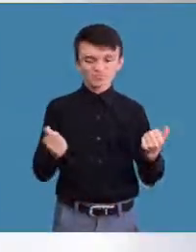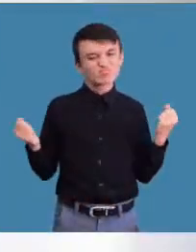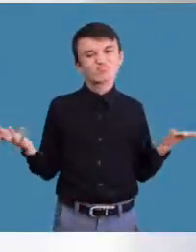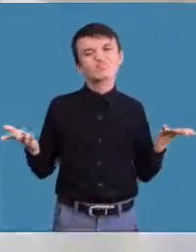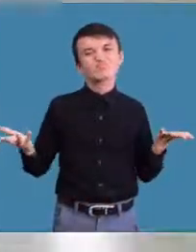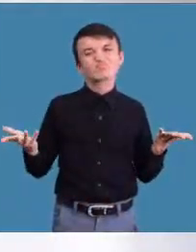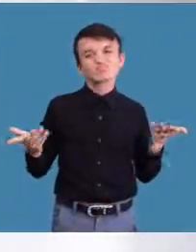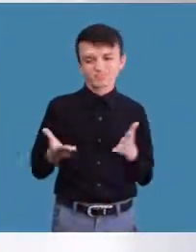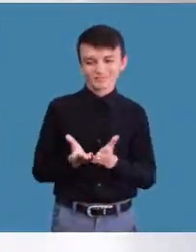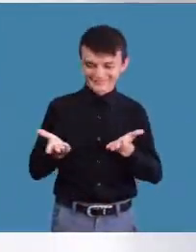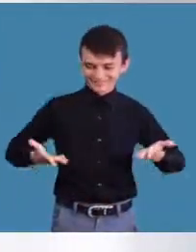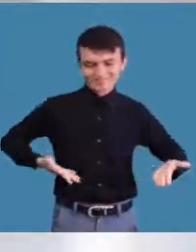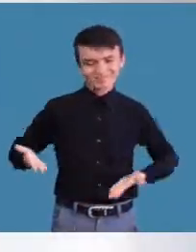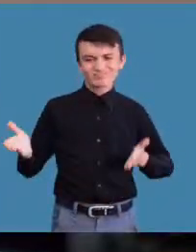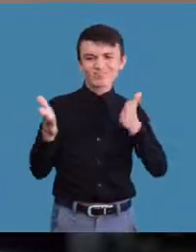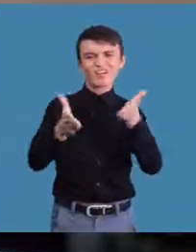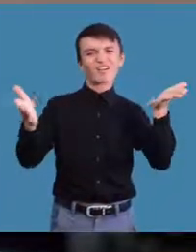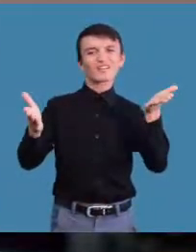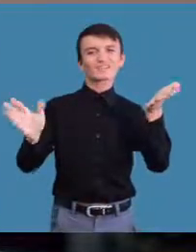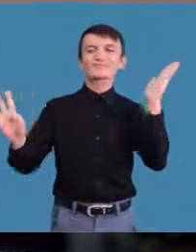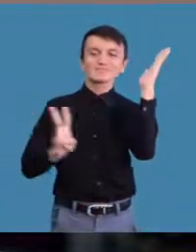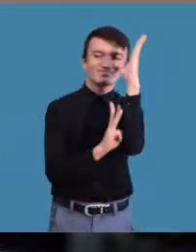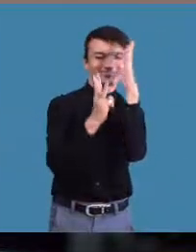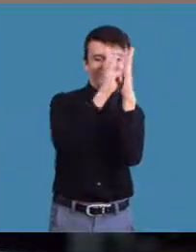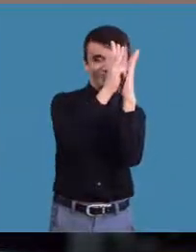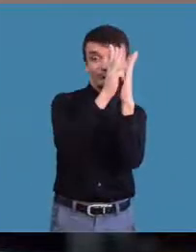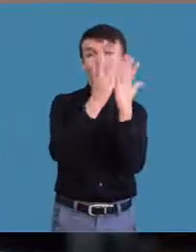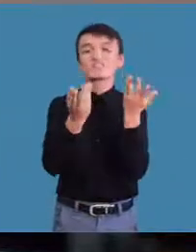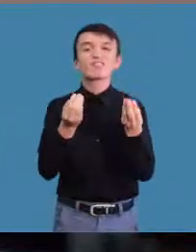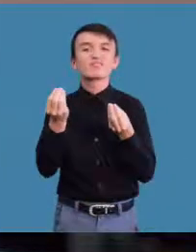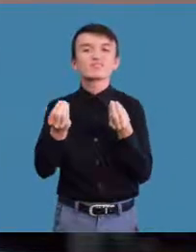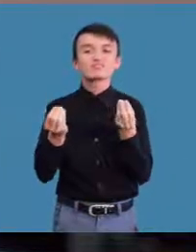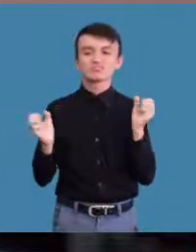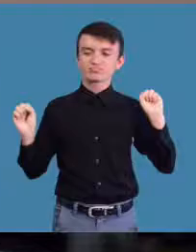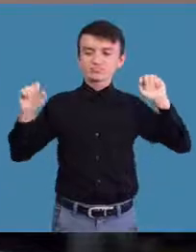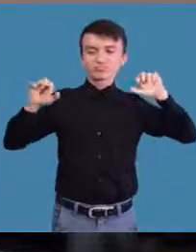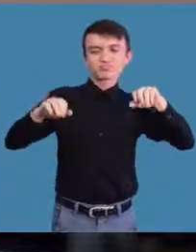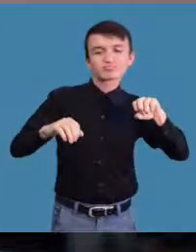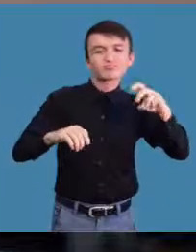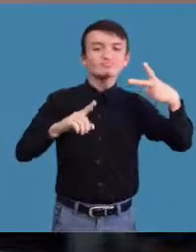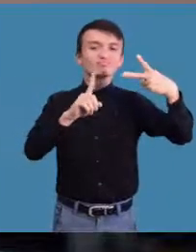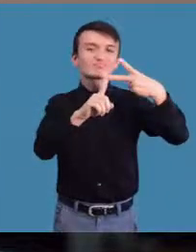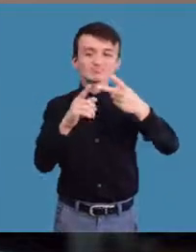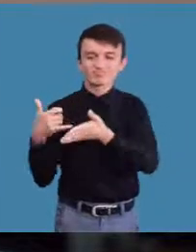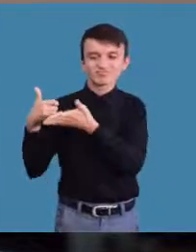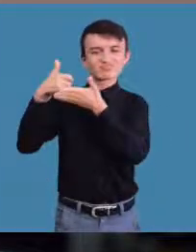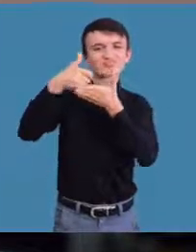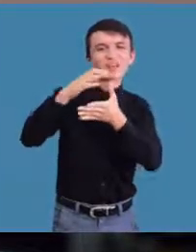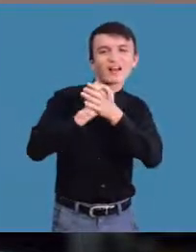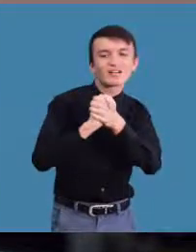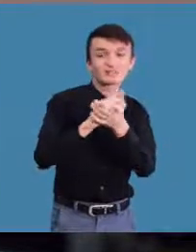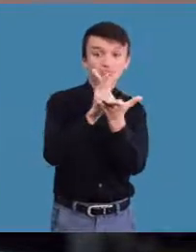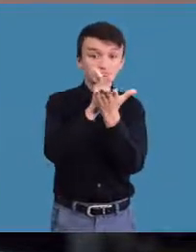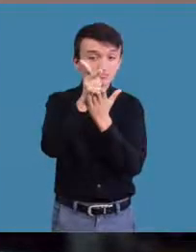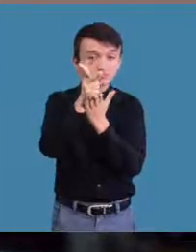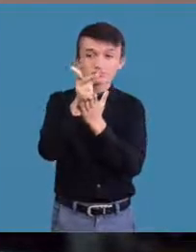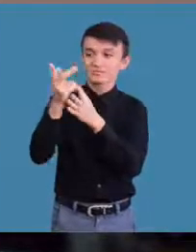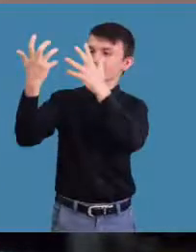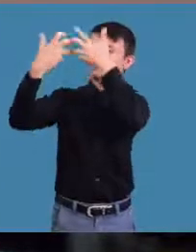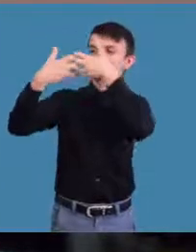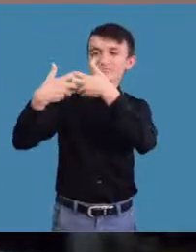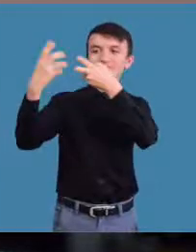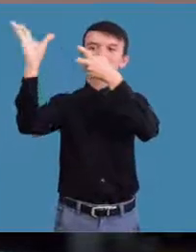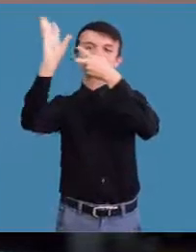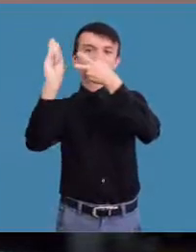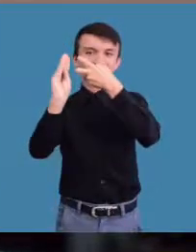Bueno, hoy nos encontramos en el Centro Comercial Portal del Quindío, haciendo la segunda premiación del programa Amigo Fiel